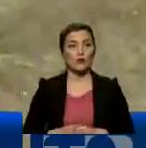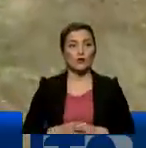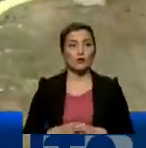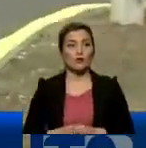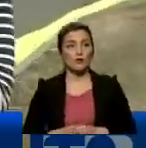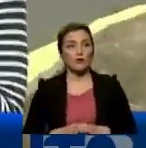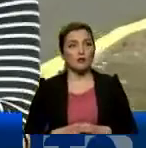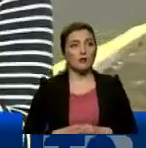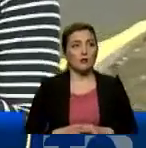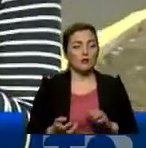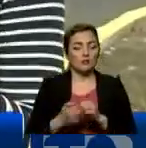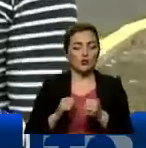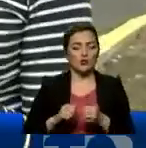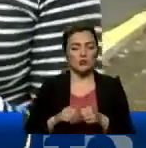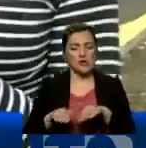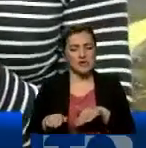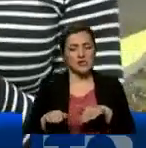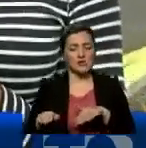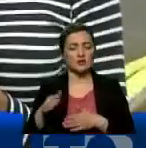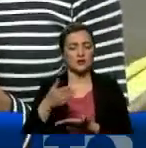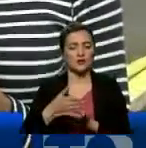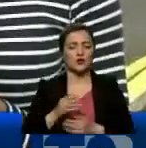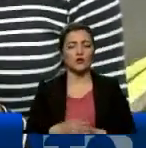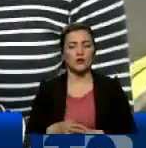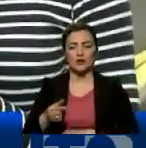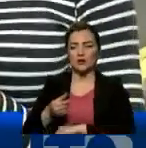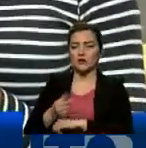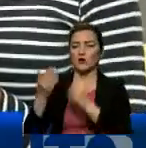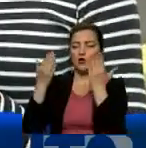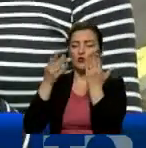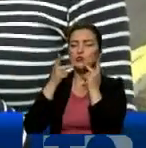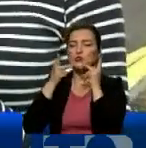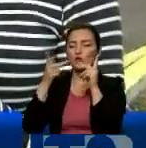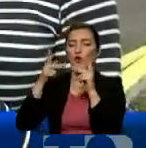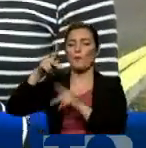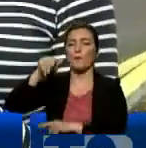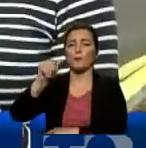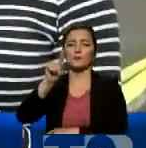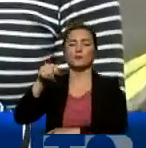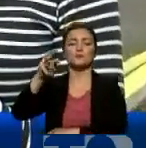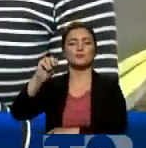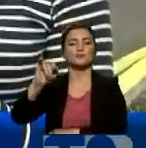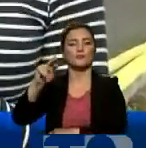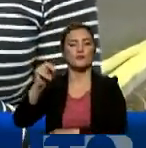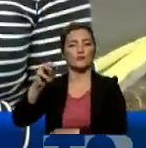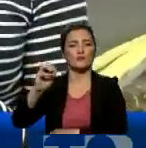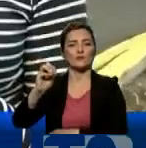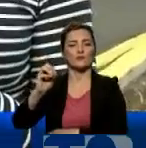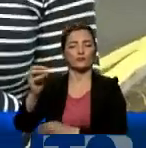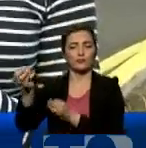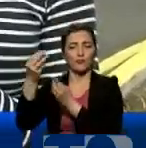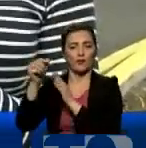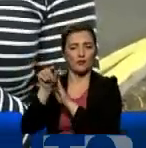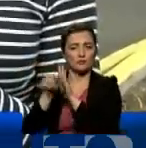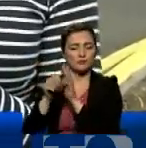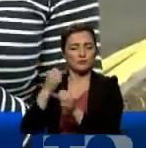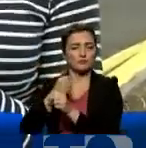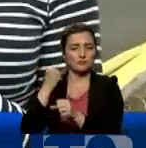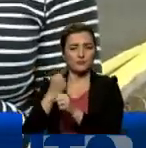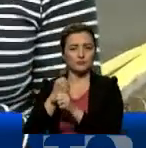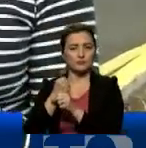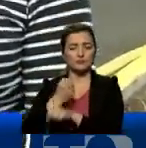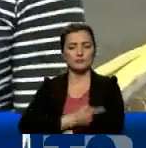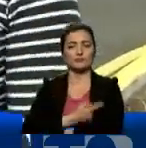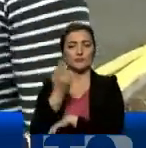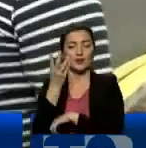el tráfico vehicular. Estamos con el gerente de Obras Públicas, Fernando Pazmiño, para que nos cuente los detalles sobre estos trabajos que duraron alrededor